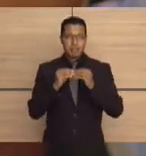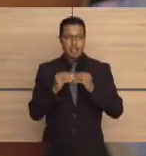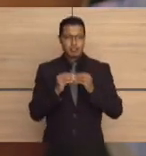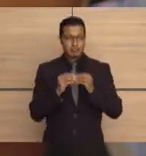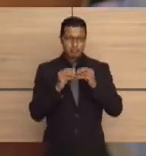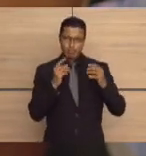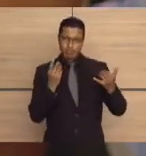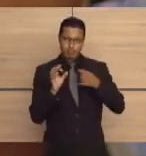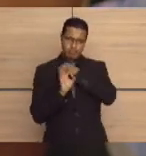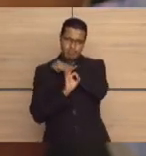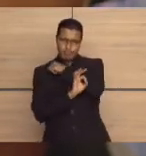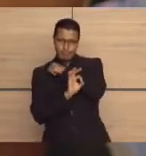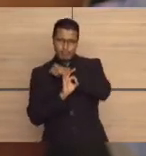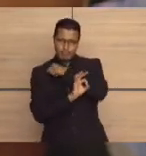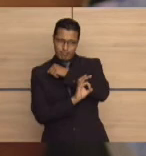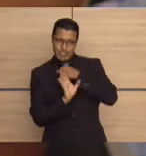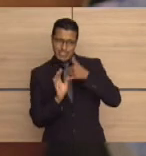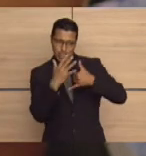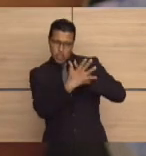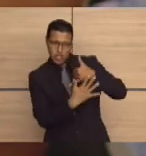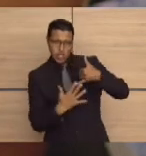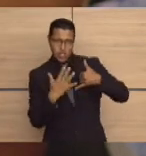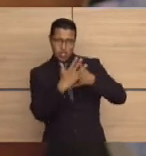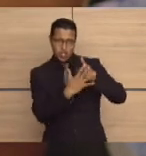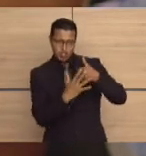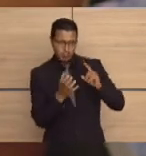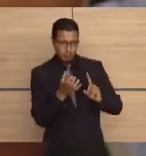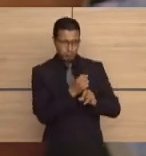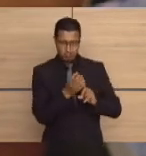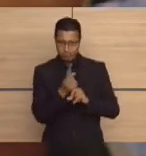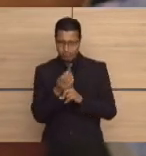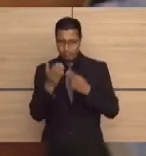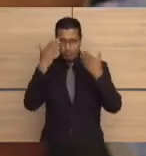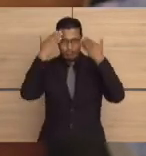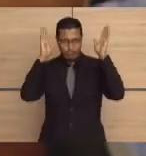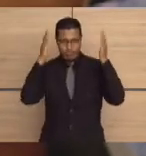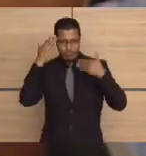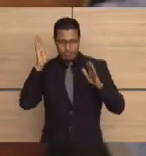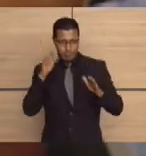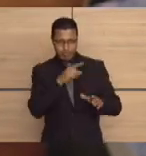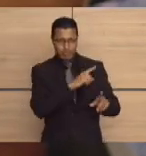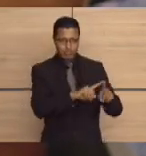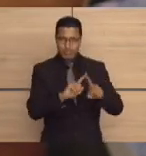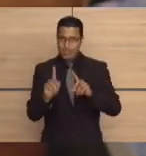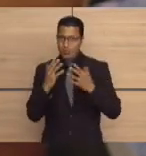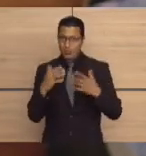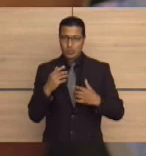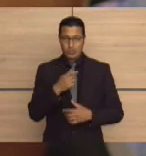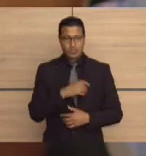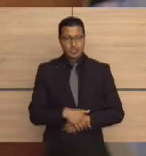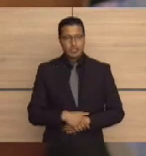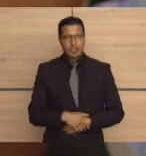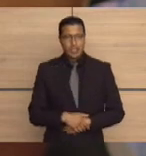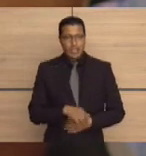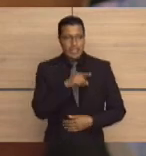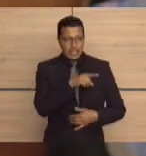el territorio de Colombia, se encuentra con algunas sorpresas maravillosas. Y es que cada una